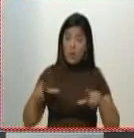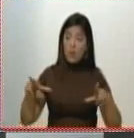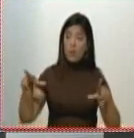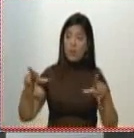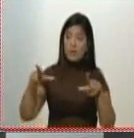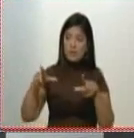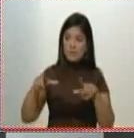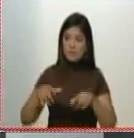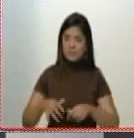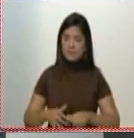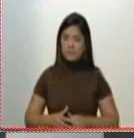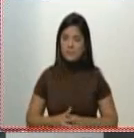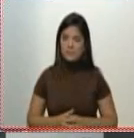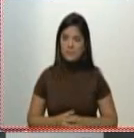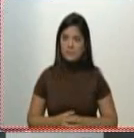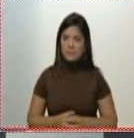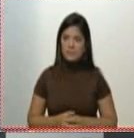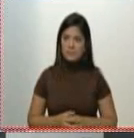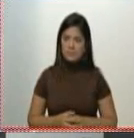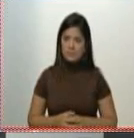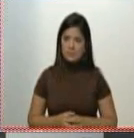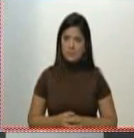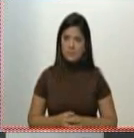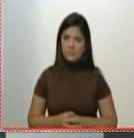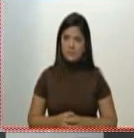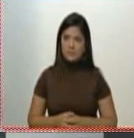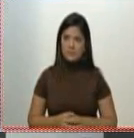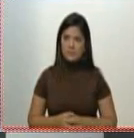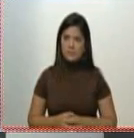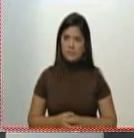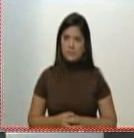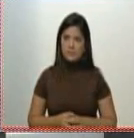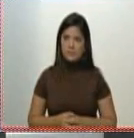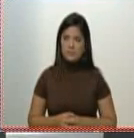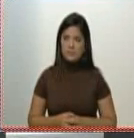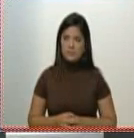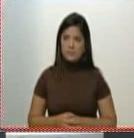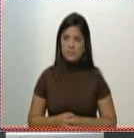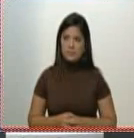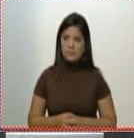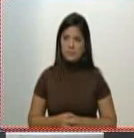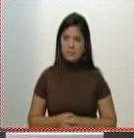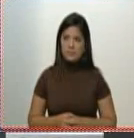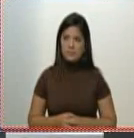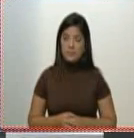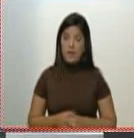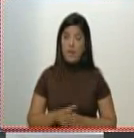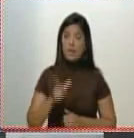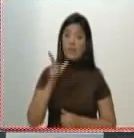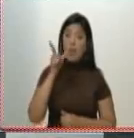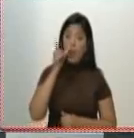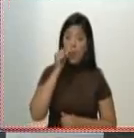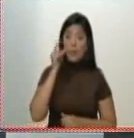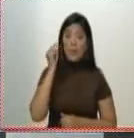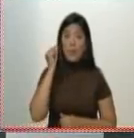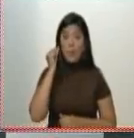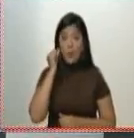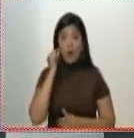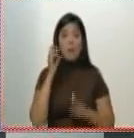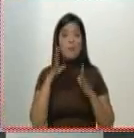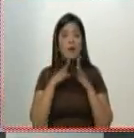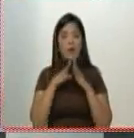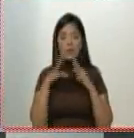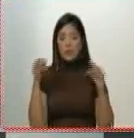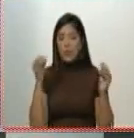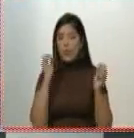Gimnasia Artística... De gimnasia artística masculina y femenina para todos los atletas de la